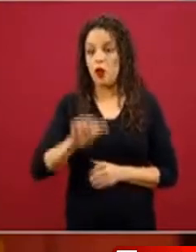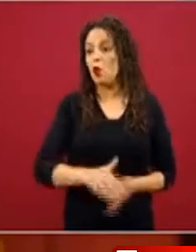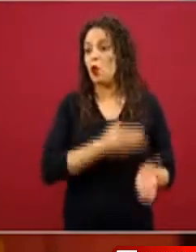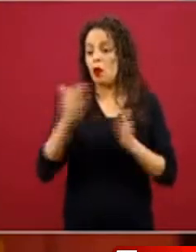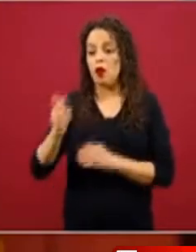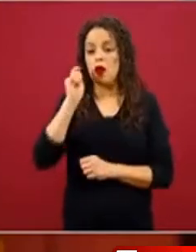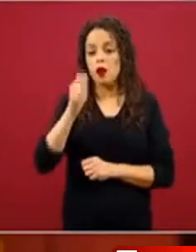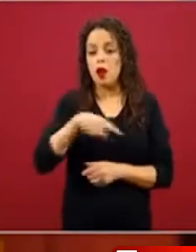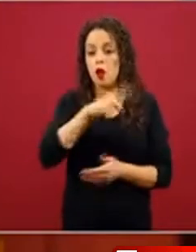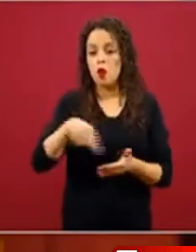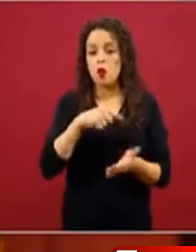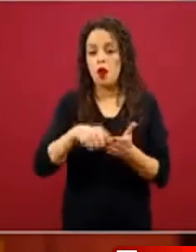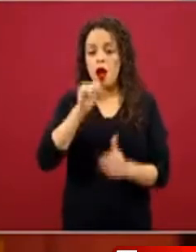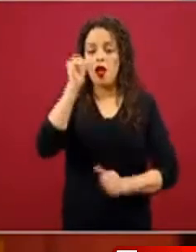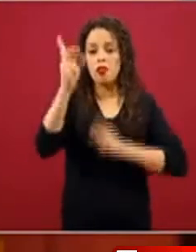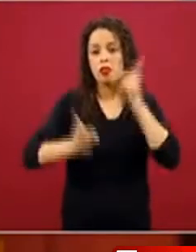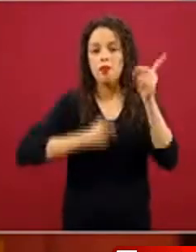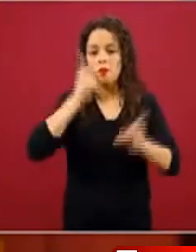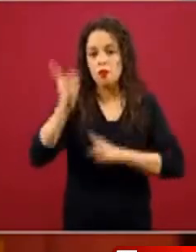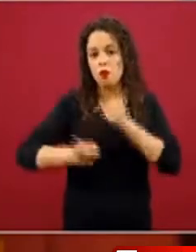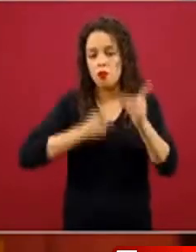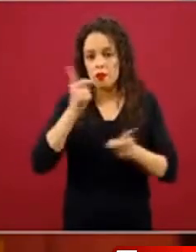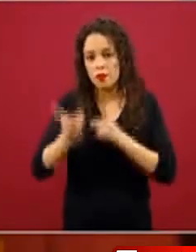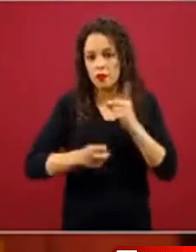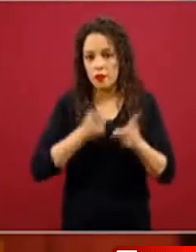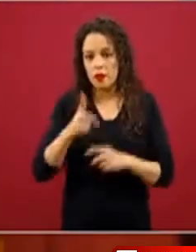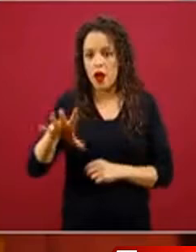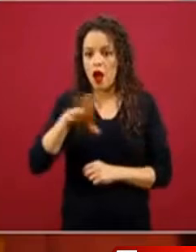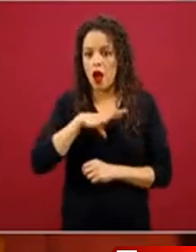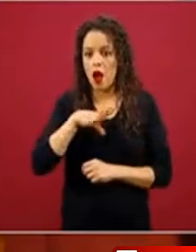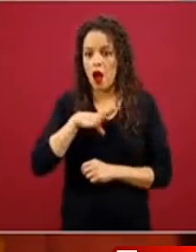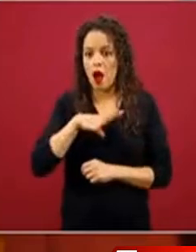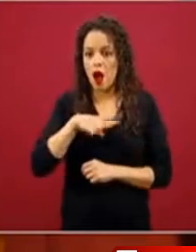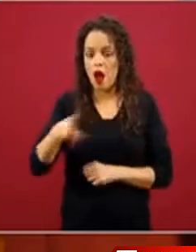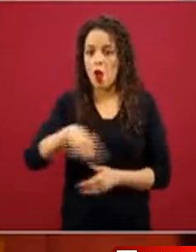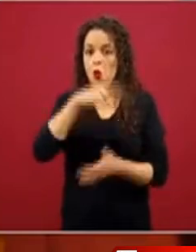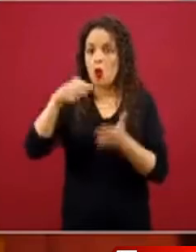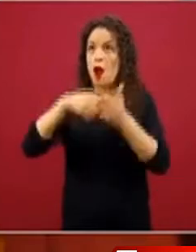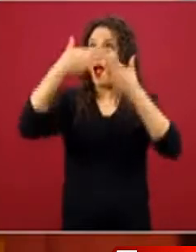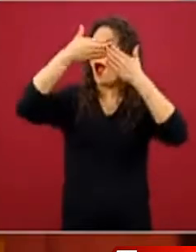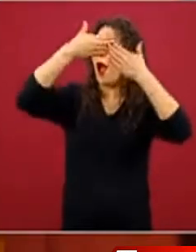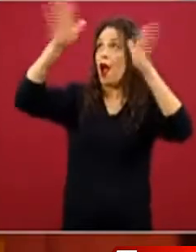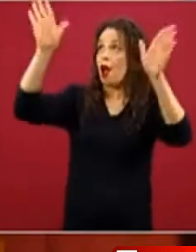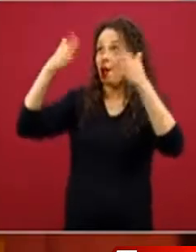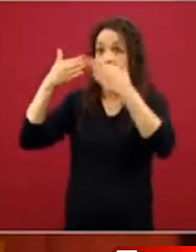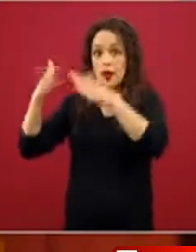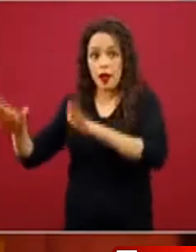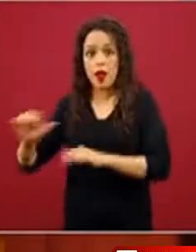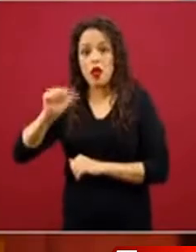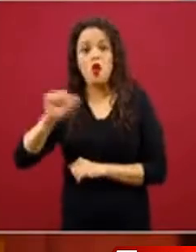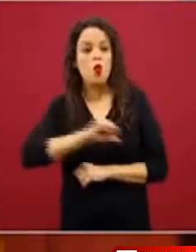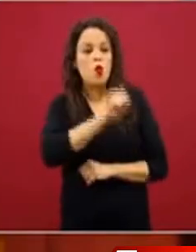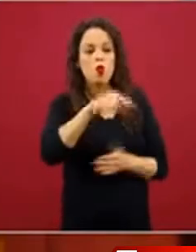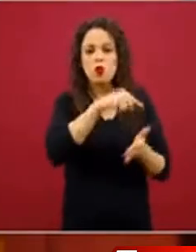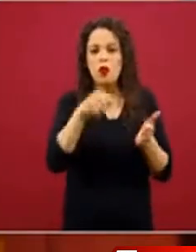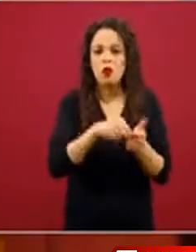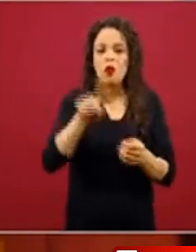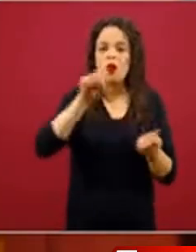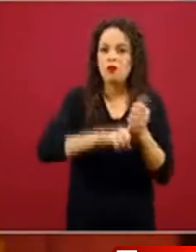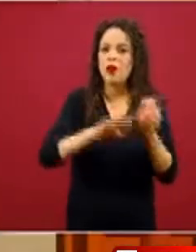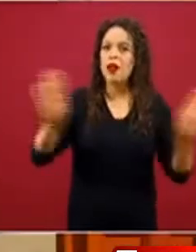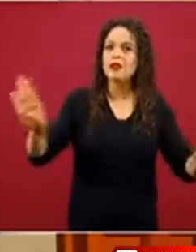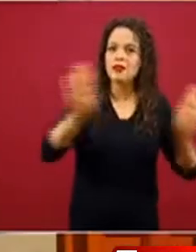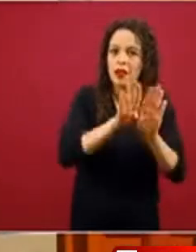deportivos, ¿sí?, que tienen un espacio abierto y que tienen espacios cerrados. Los